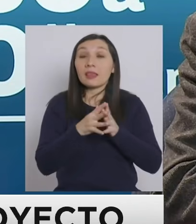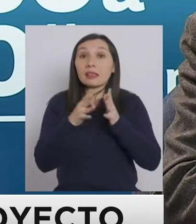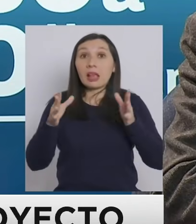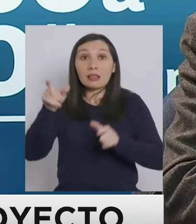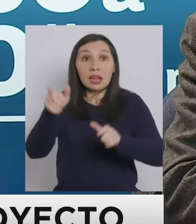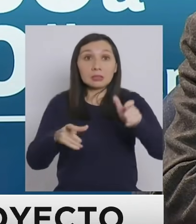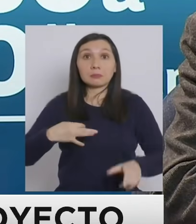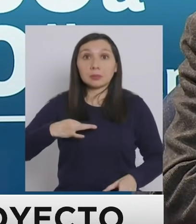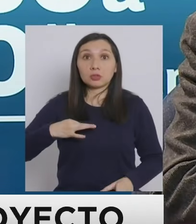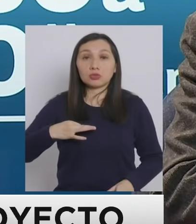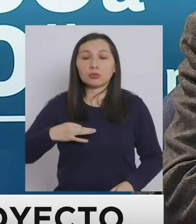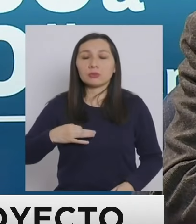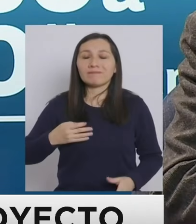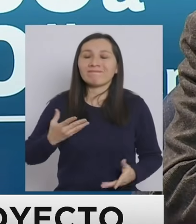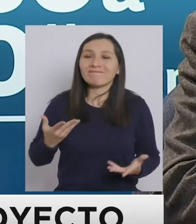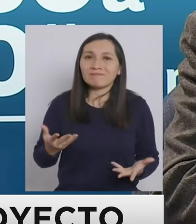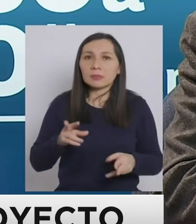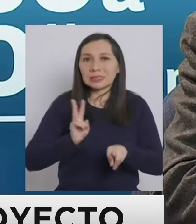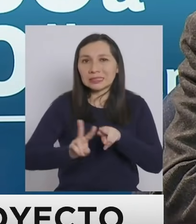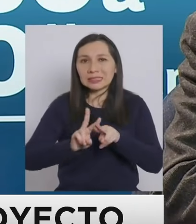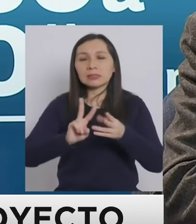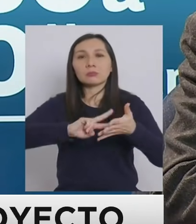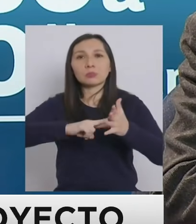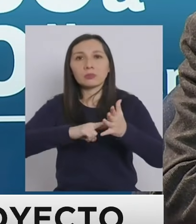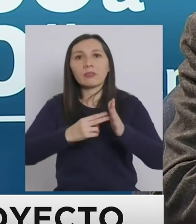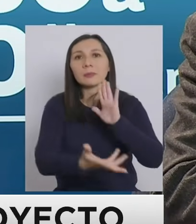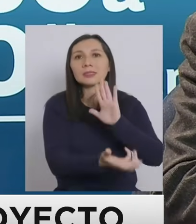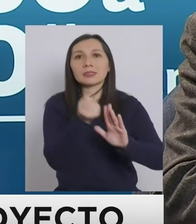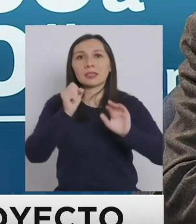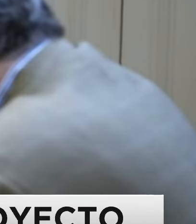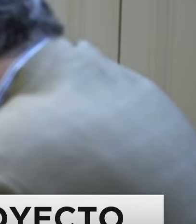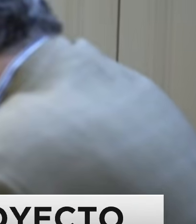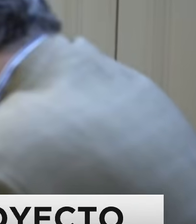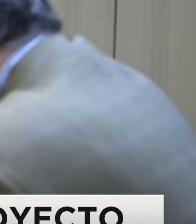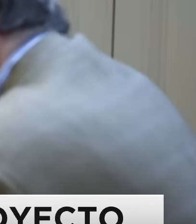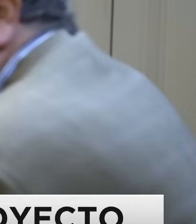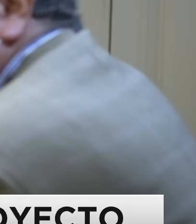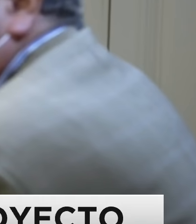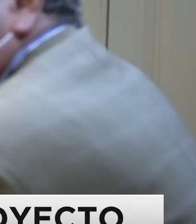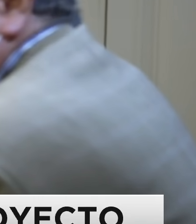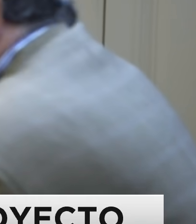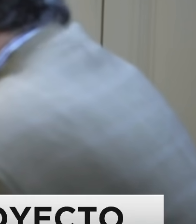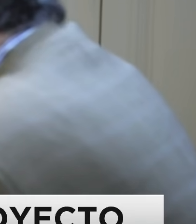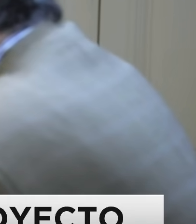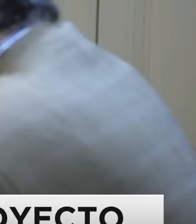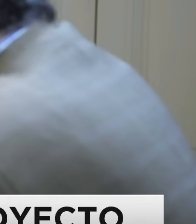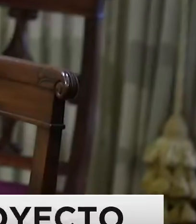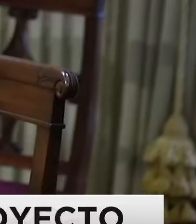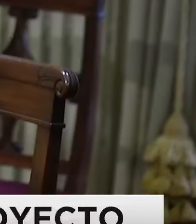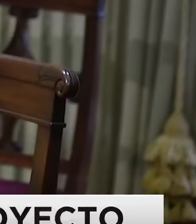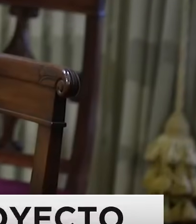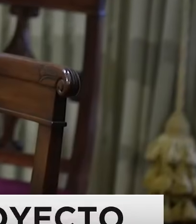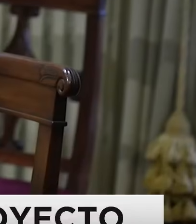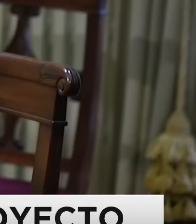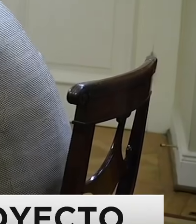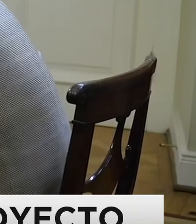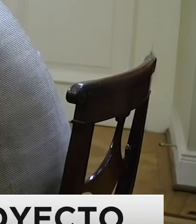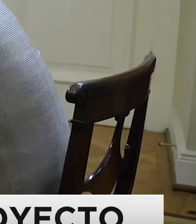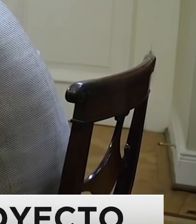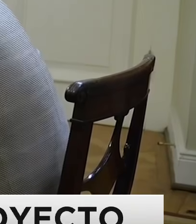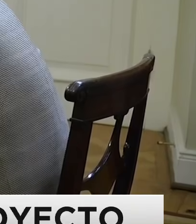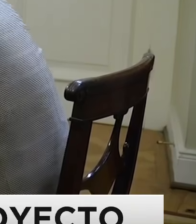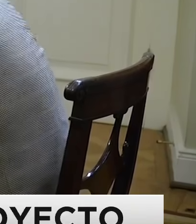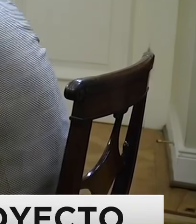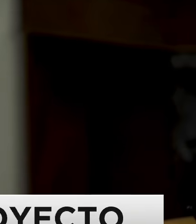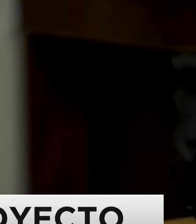la ciudadanía, para resolver el tema del retiro del 10%. Y para ello también el gobierno convocó a los jefes de bancada de